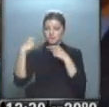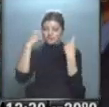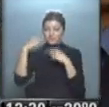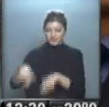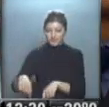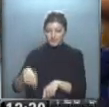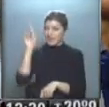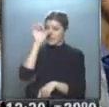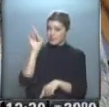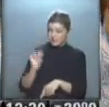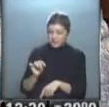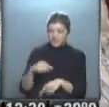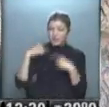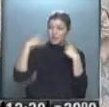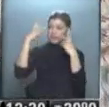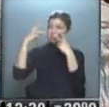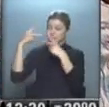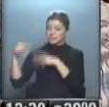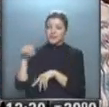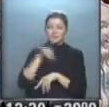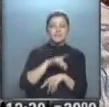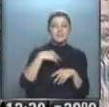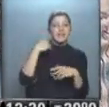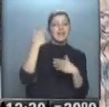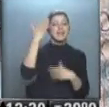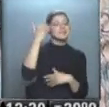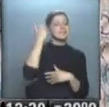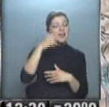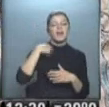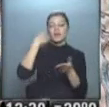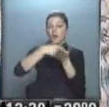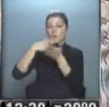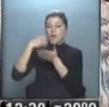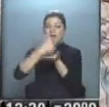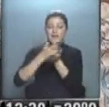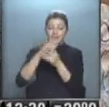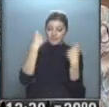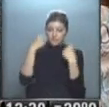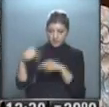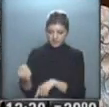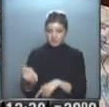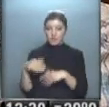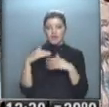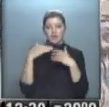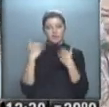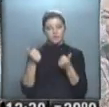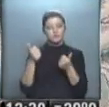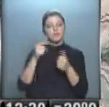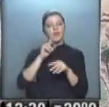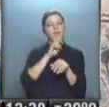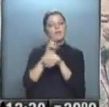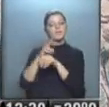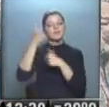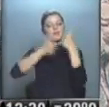70 más charlas donde se recibieron aportes realizados por todas las áreas, con lo cual defensa de la competencia,